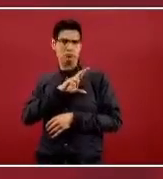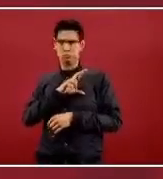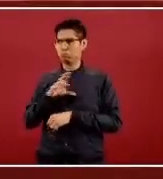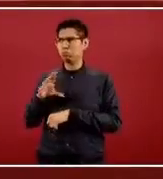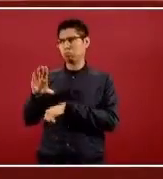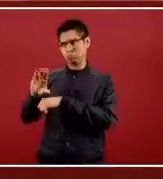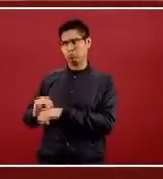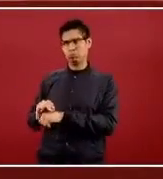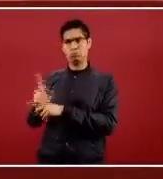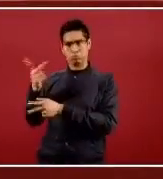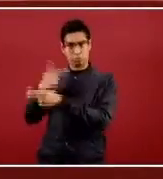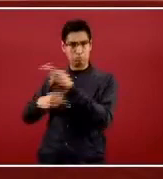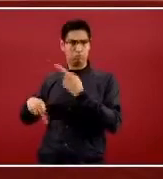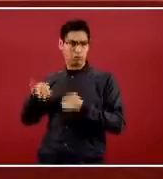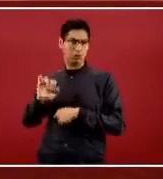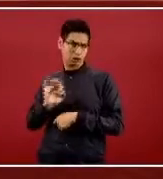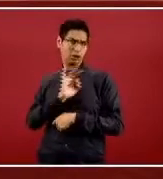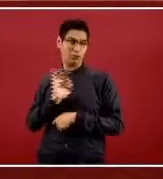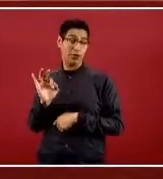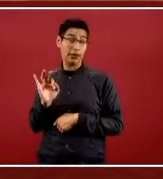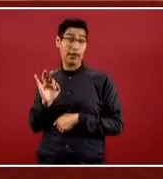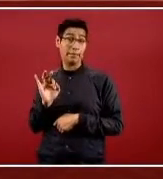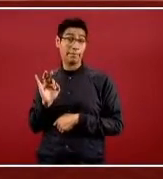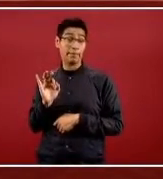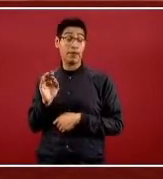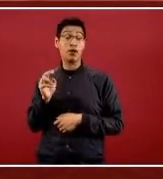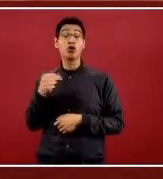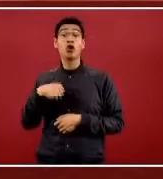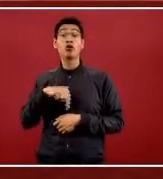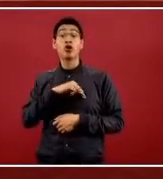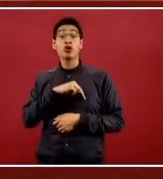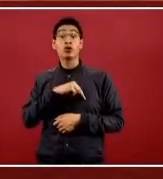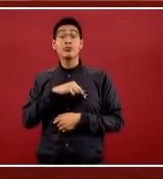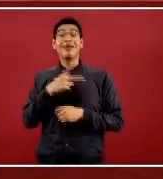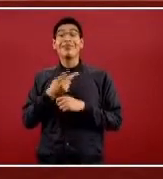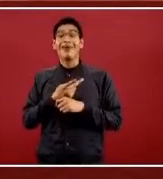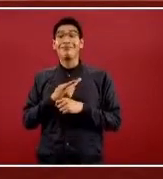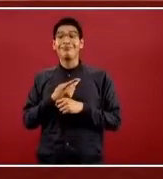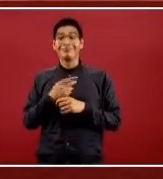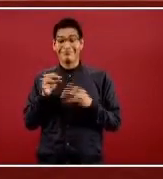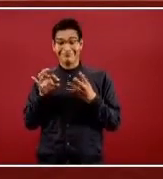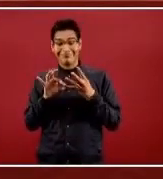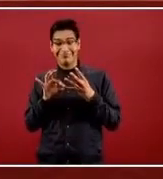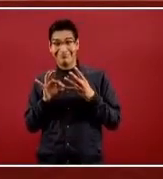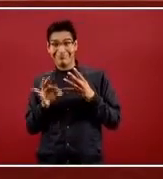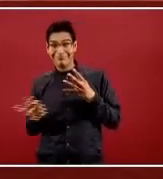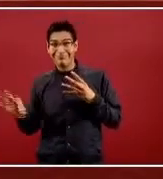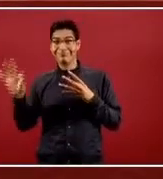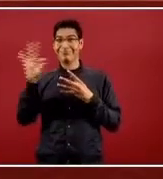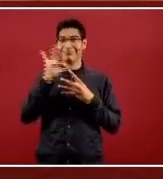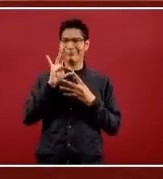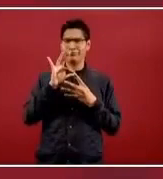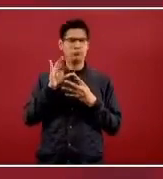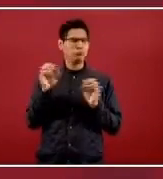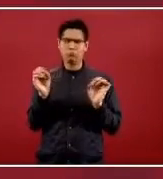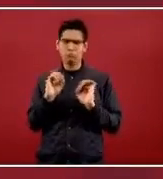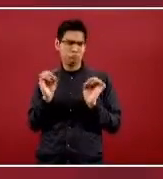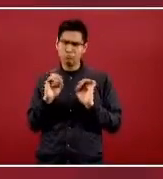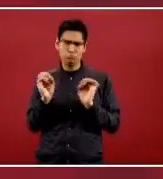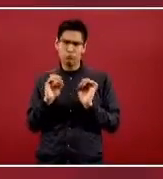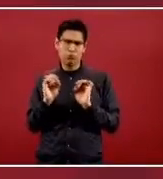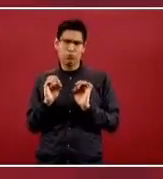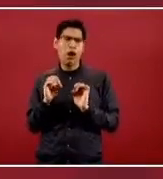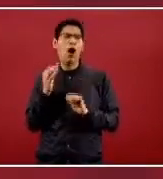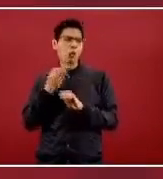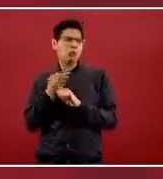como primera línea de expansión al sector privado, a menos que haya una oferta, una donación temporal, y tenemos ya